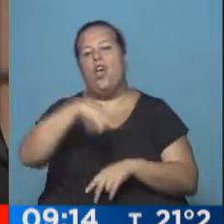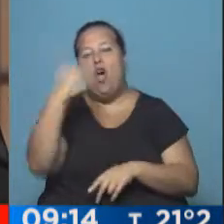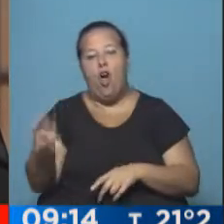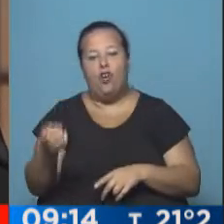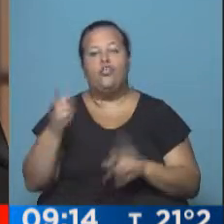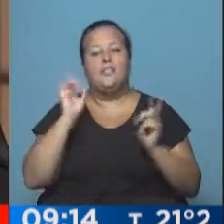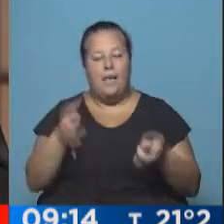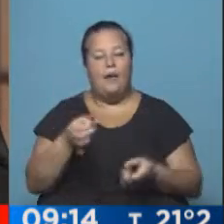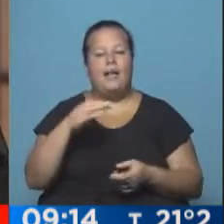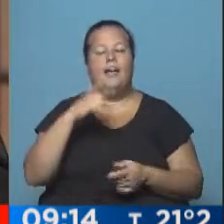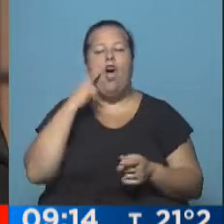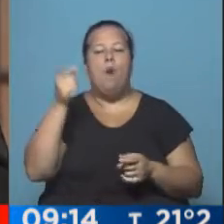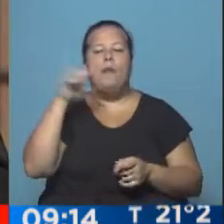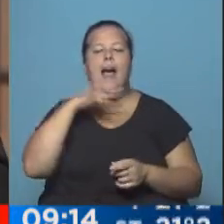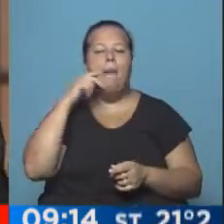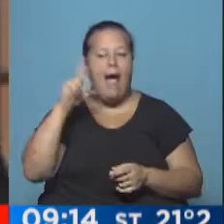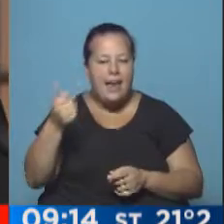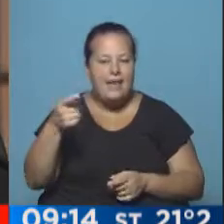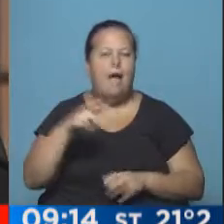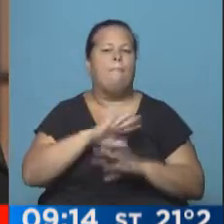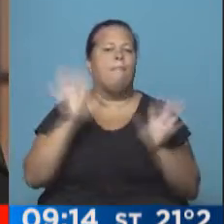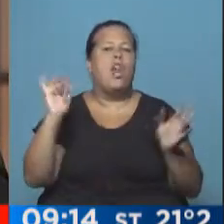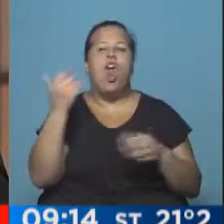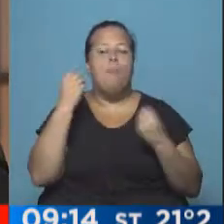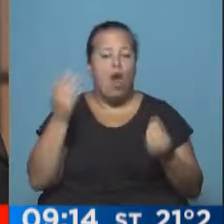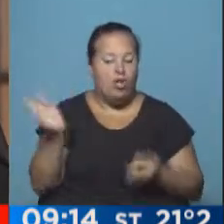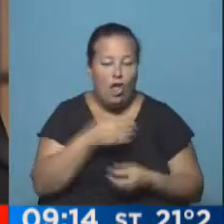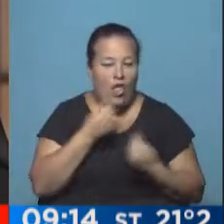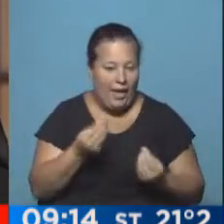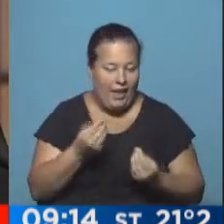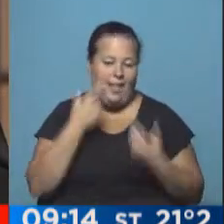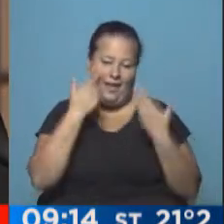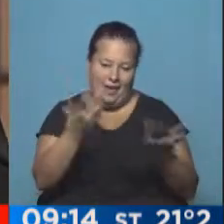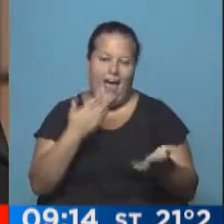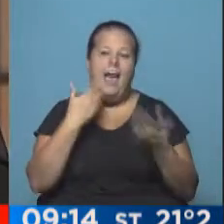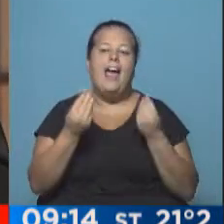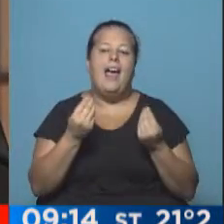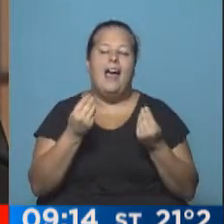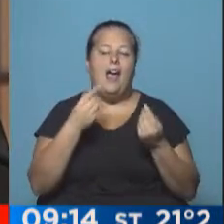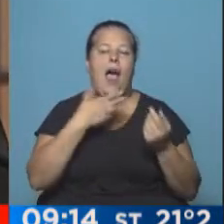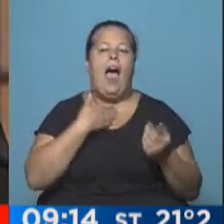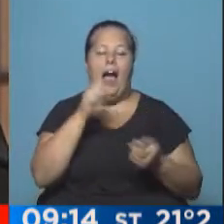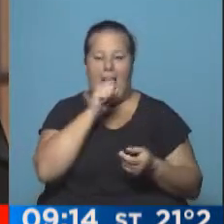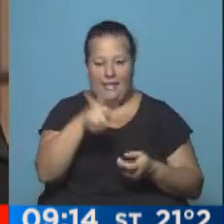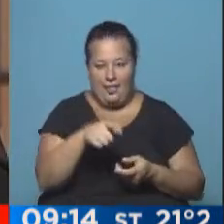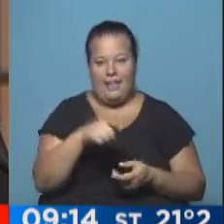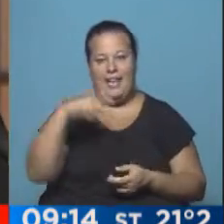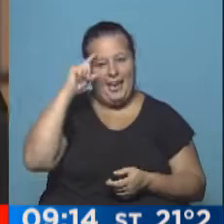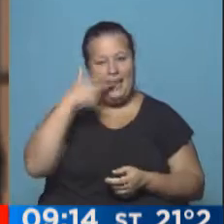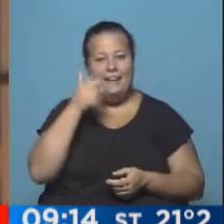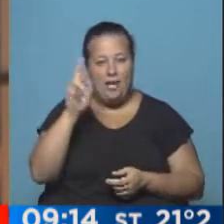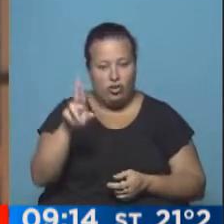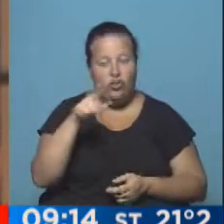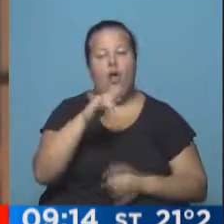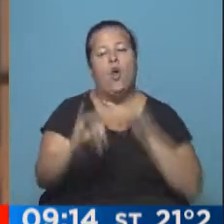regresa ve mucho al jamaiquino kenyatta hill pero nada mejor para todo esto que escuchar precisamente la voz del líder néstor ramljak